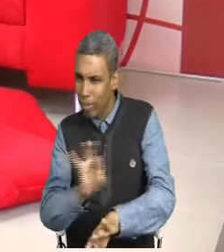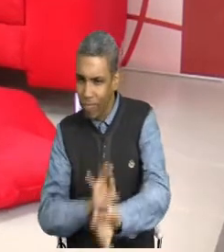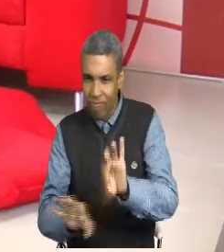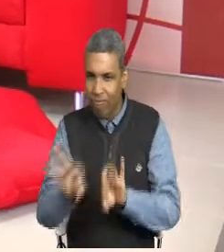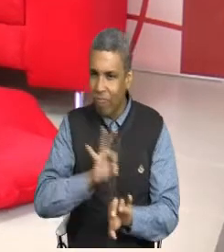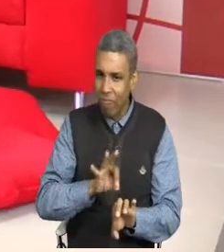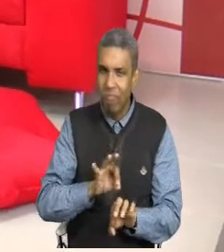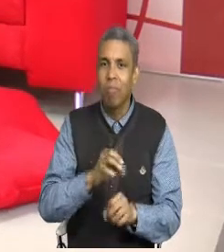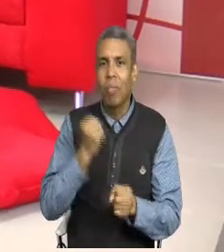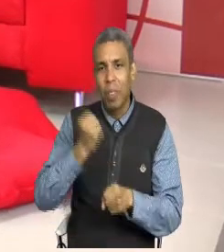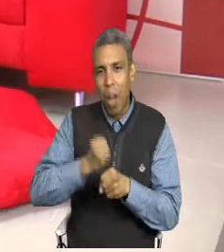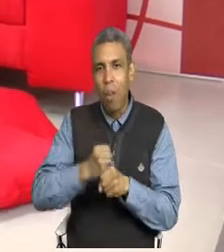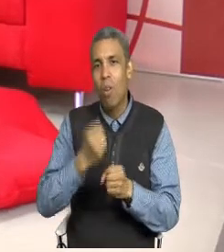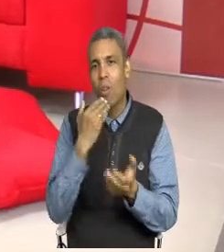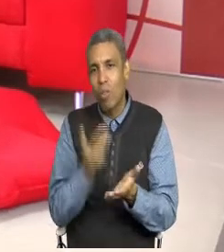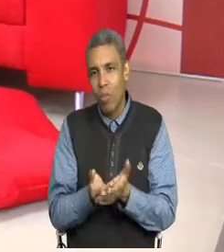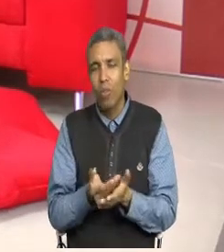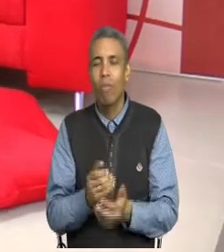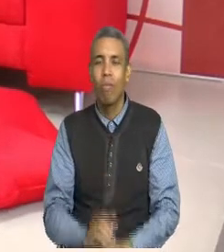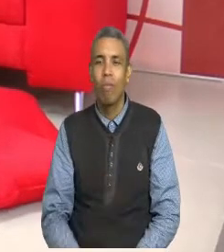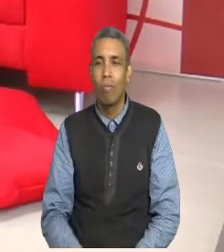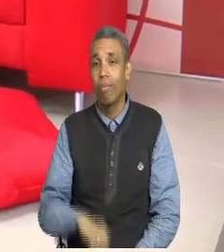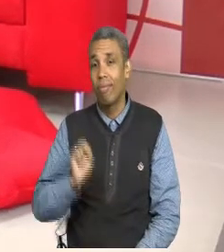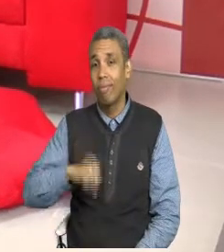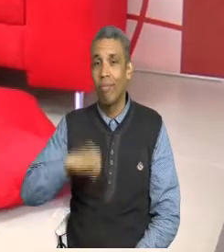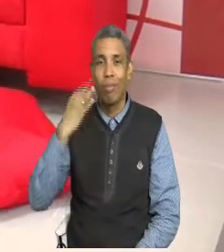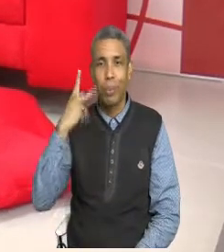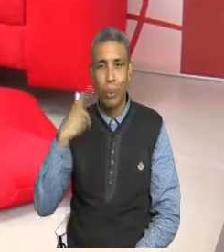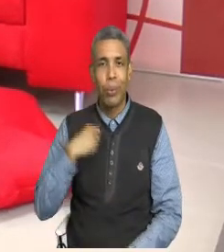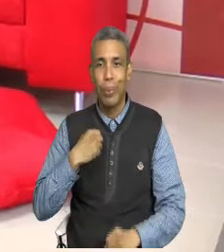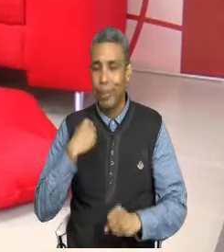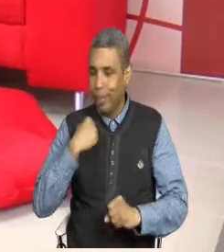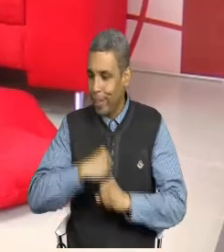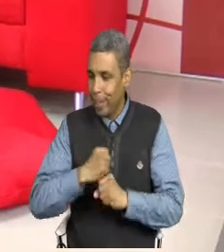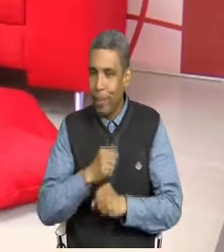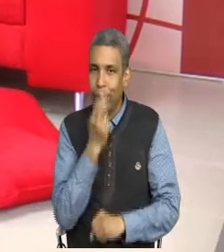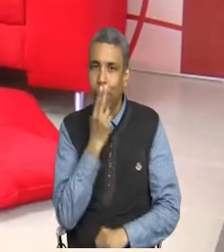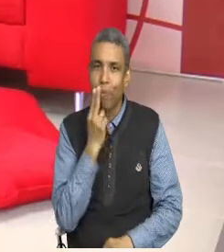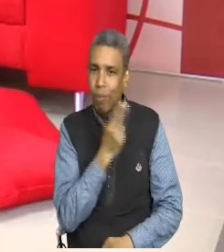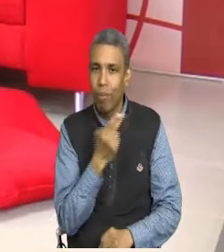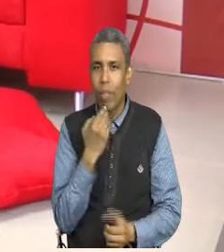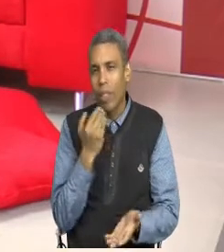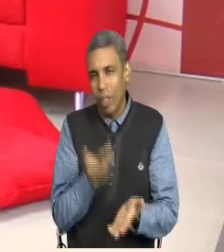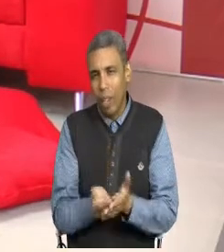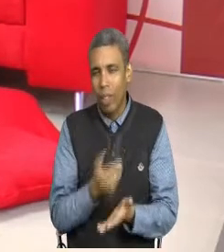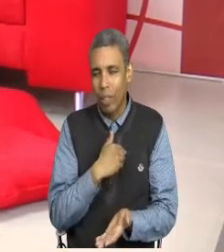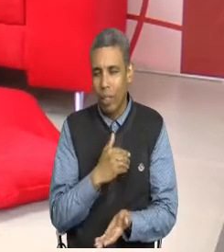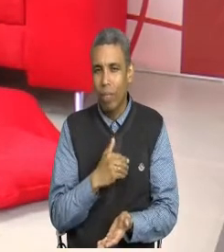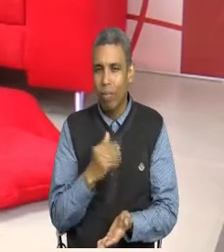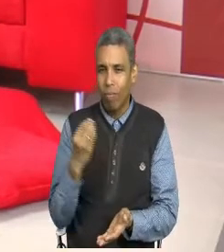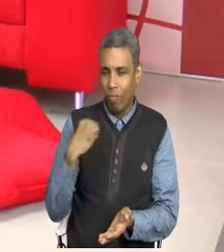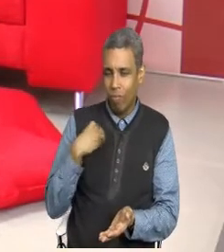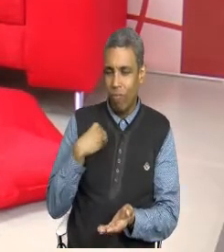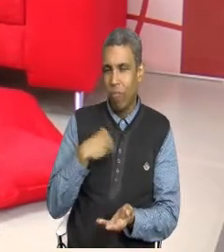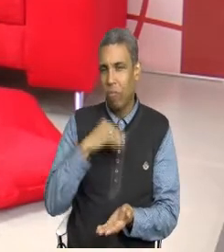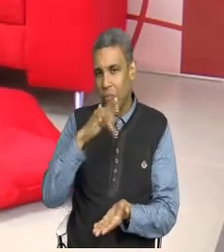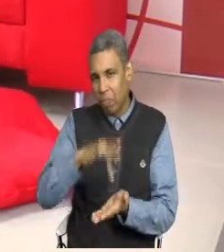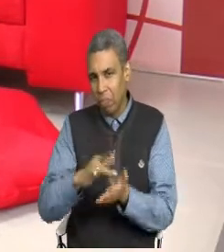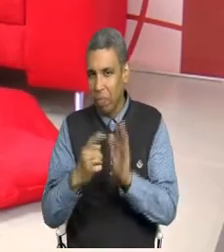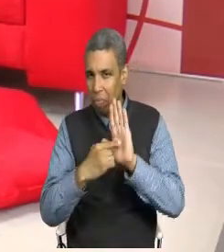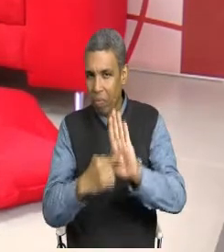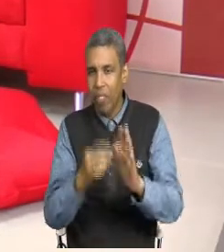Así es, esa es la tarea de todos los días. En eso estamos. Nosotros agradecidos con ustedes, muchas gracias. Una invitación aquí siempre a nuestros bienvenidos. Televidentes para